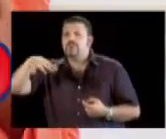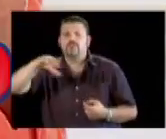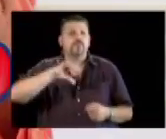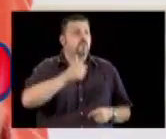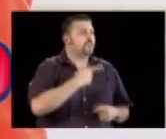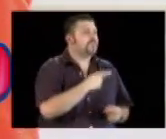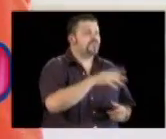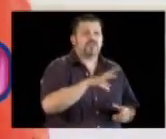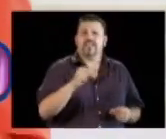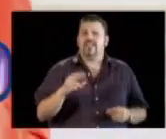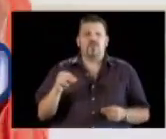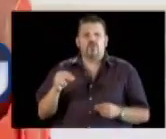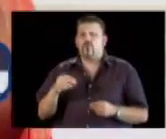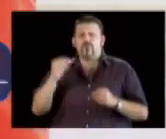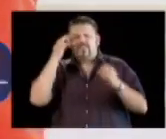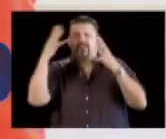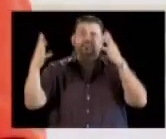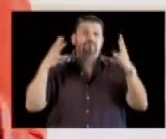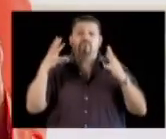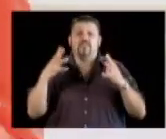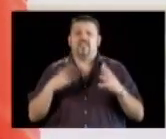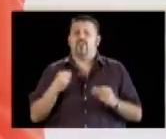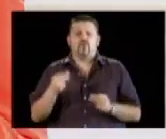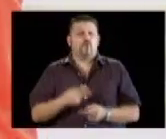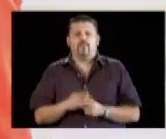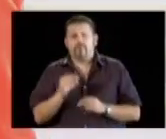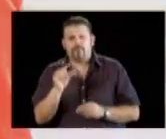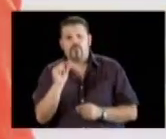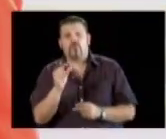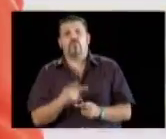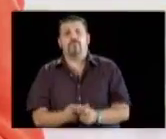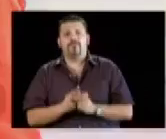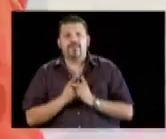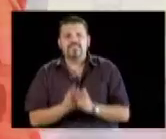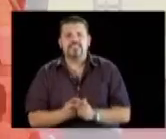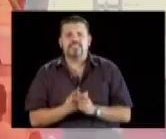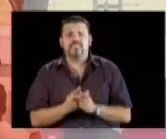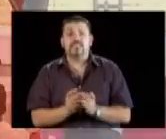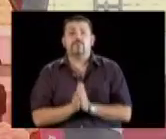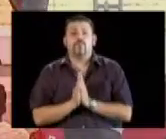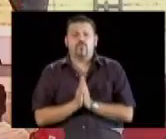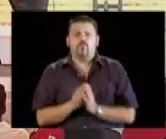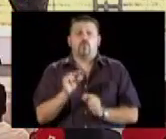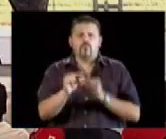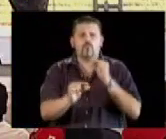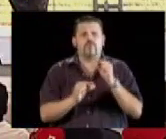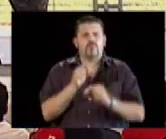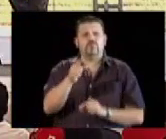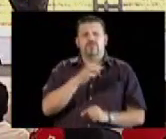se desesperen. Empiecen poco a poco para lograr todas sus